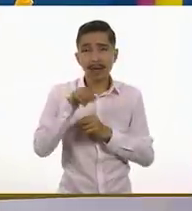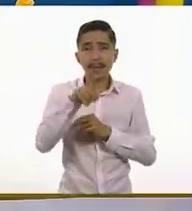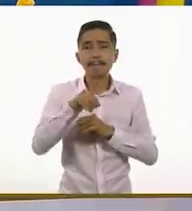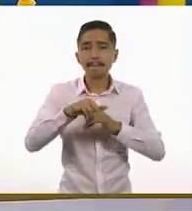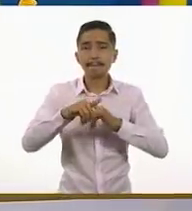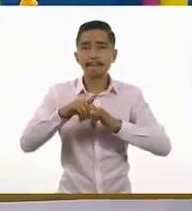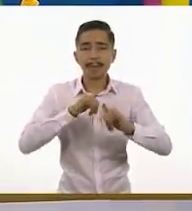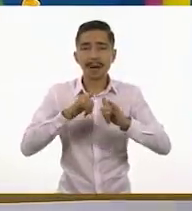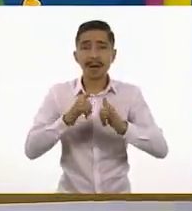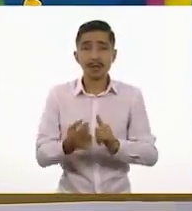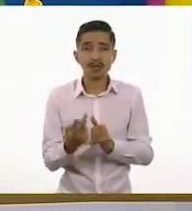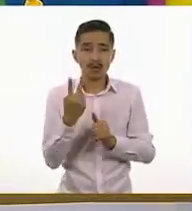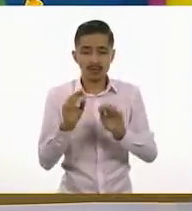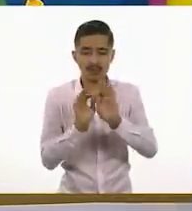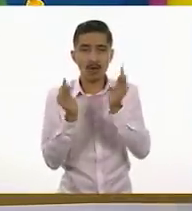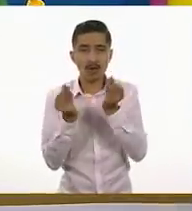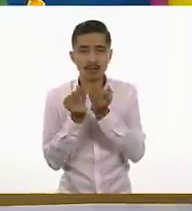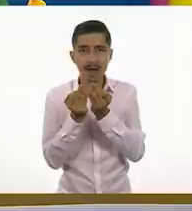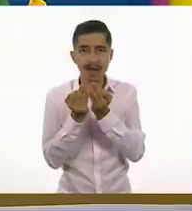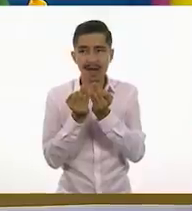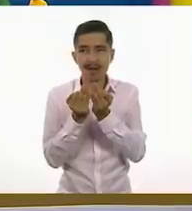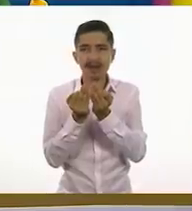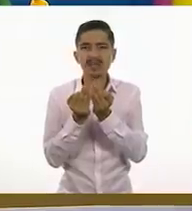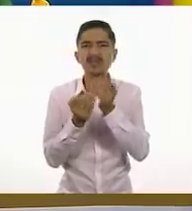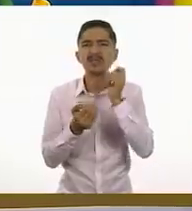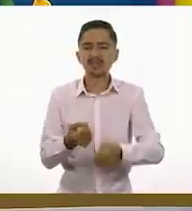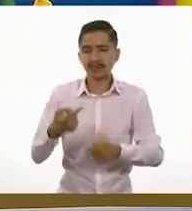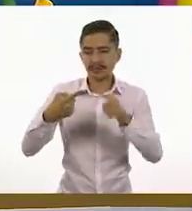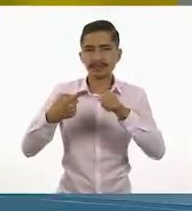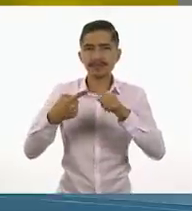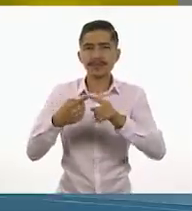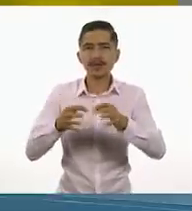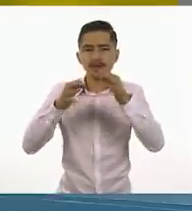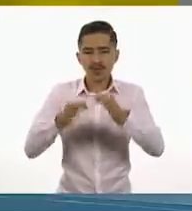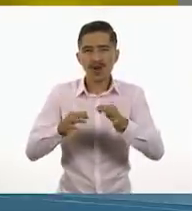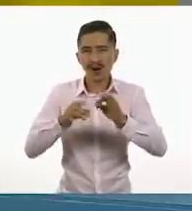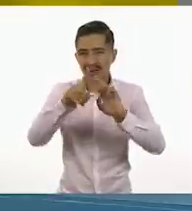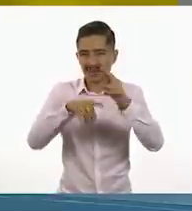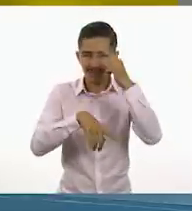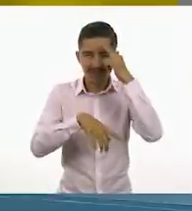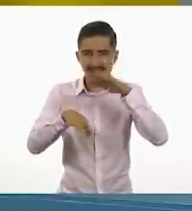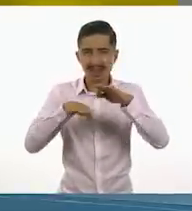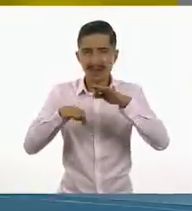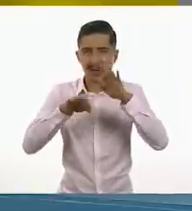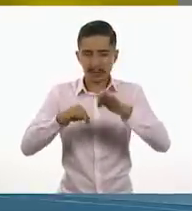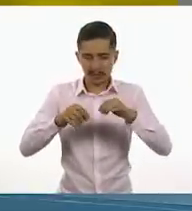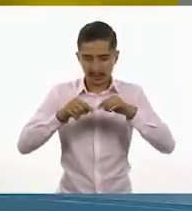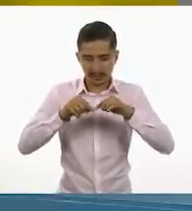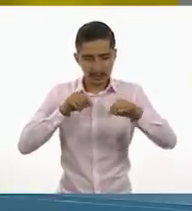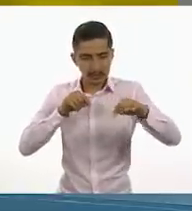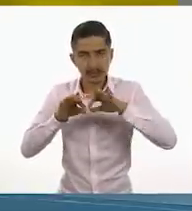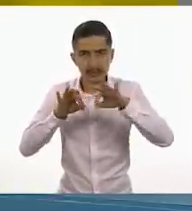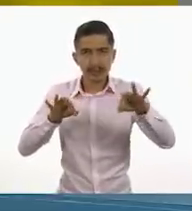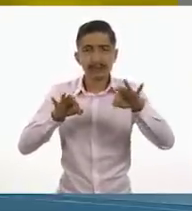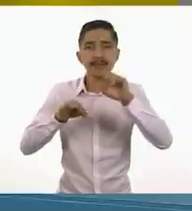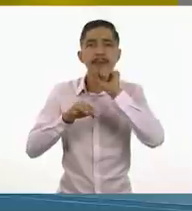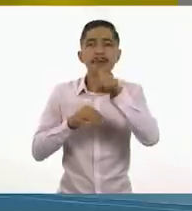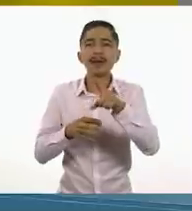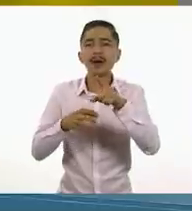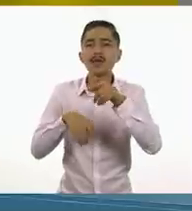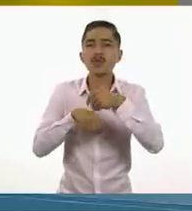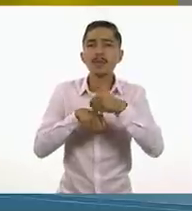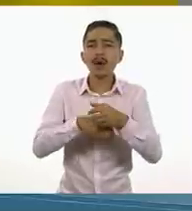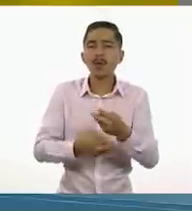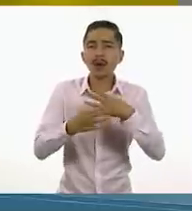de dos maneras. Una que es con la escala gráfica, como la que estuvimos trabajando, y también con la escala